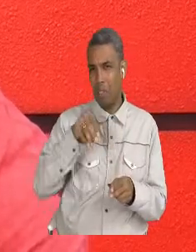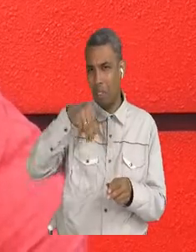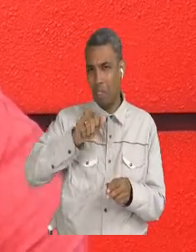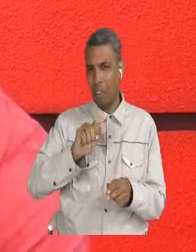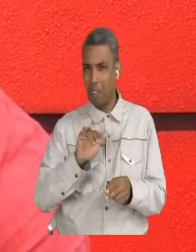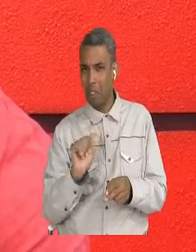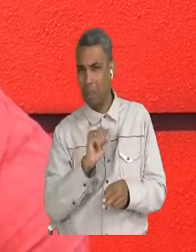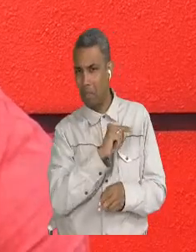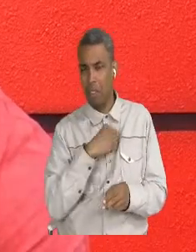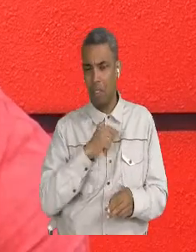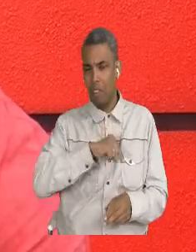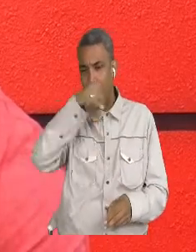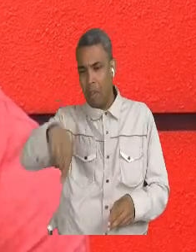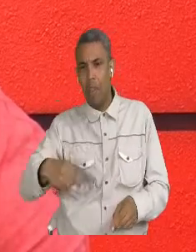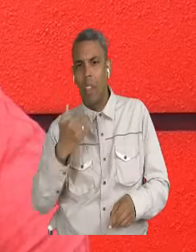operación